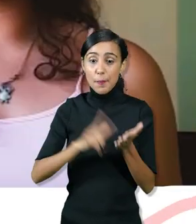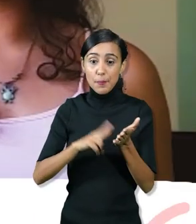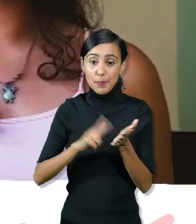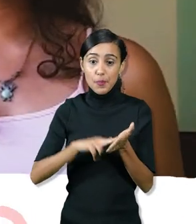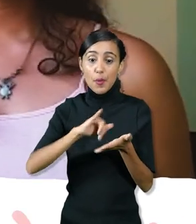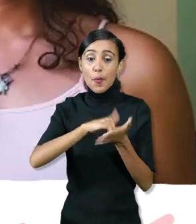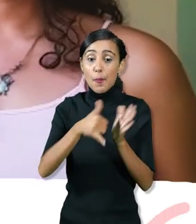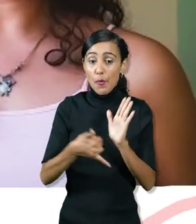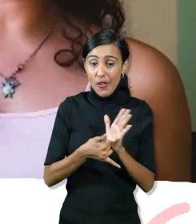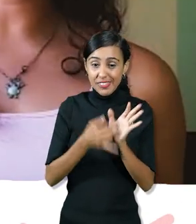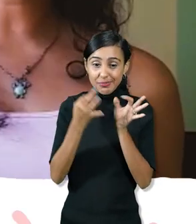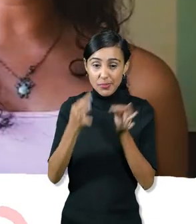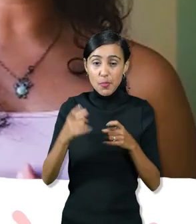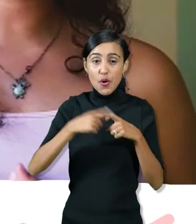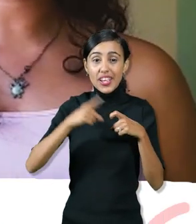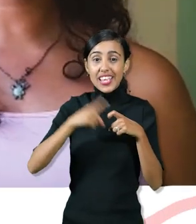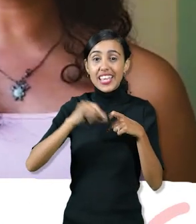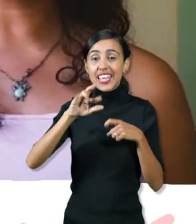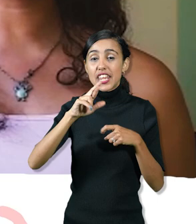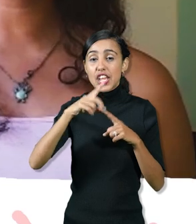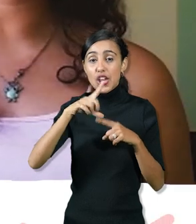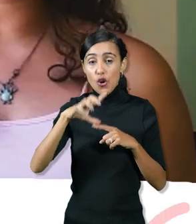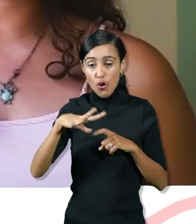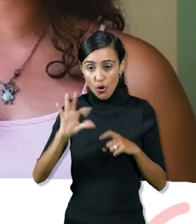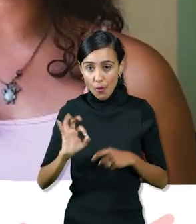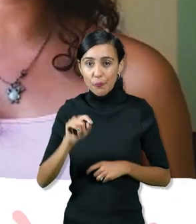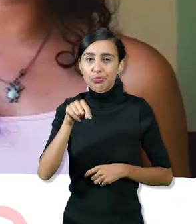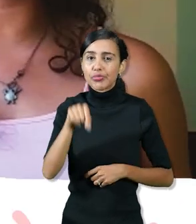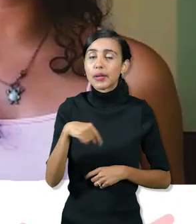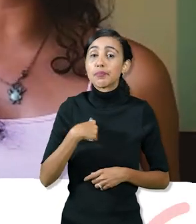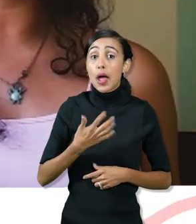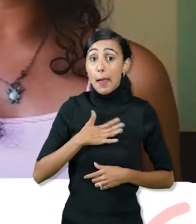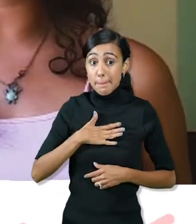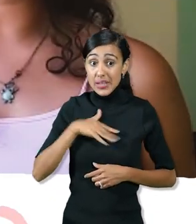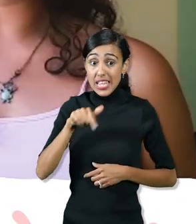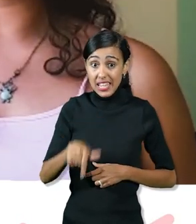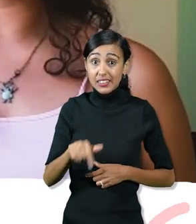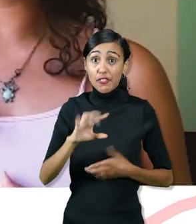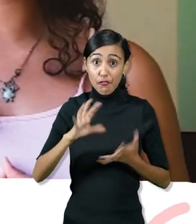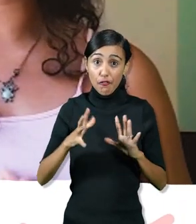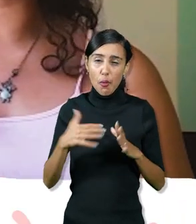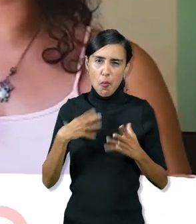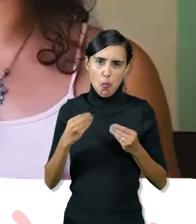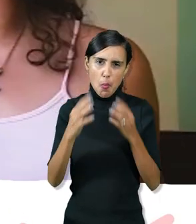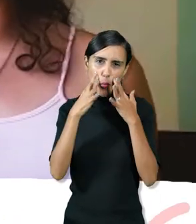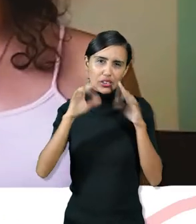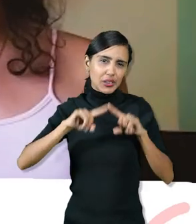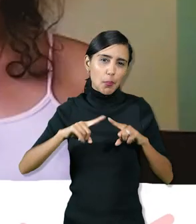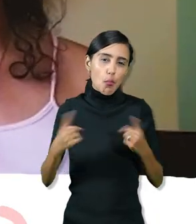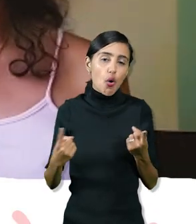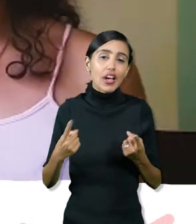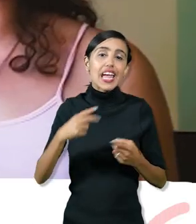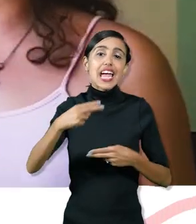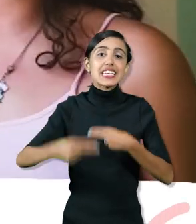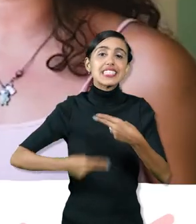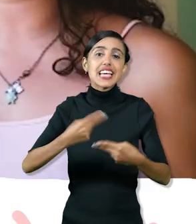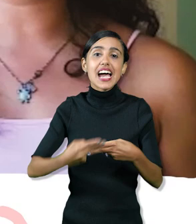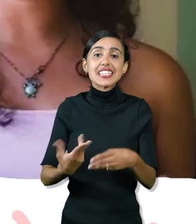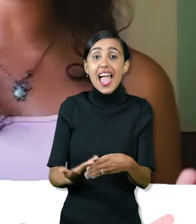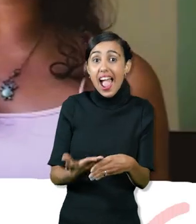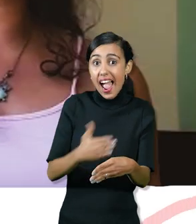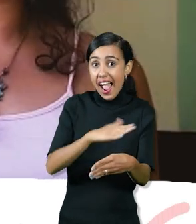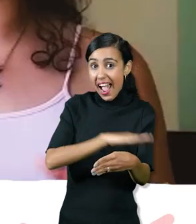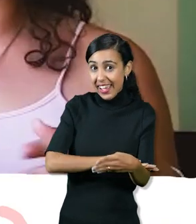proyecto del GIF. Para mí, el storyboard es muy importante porque es lo que se realiza antes